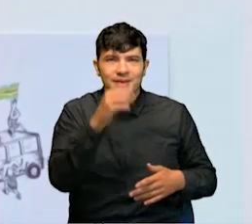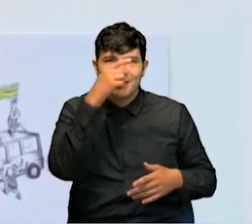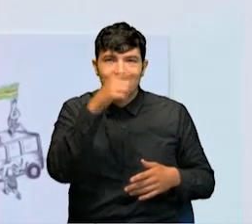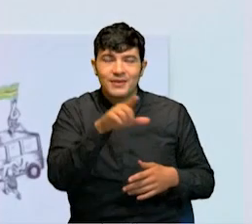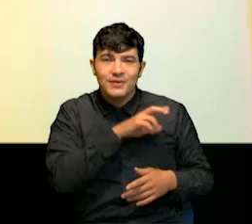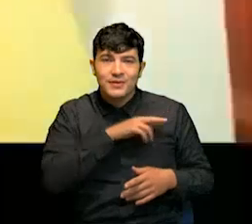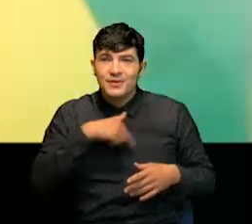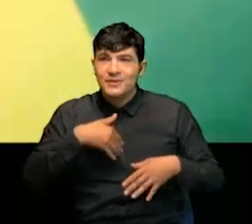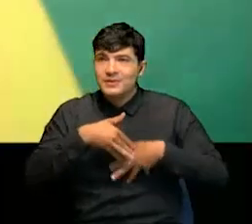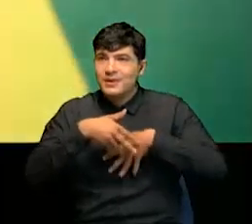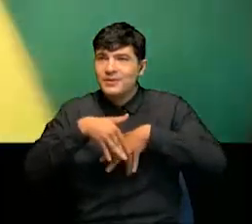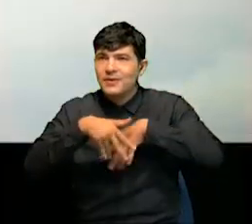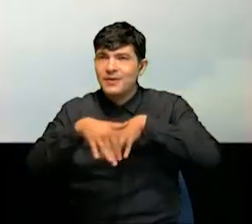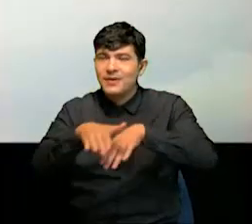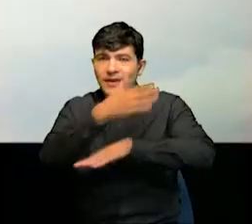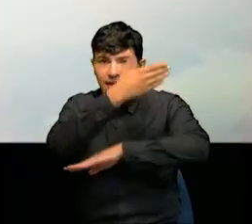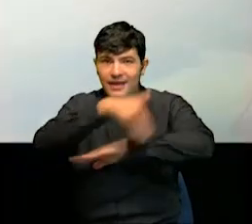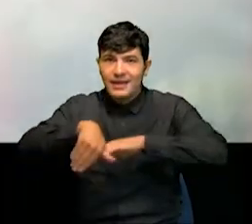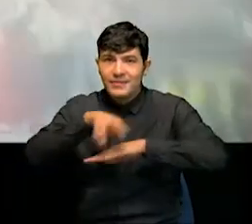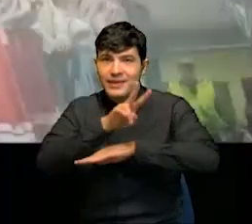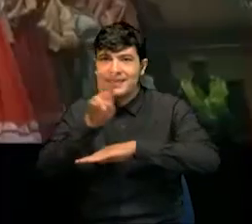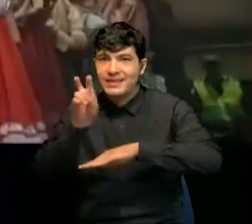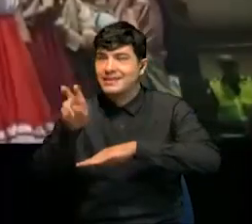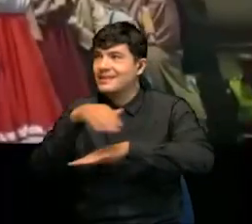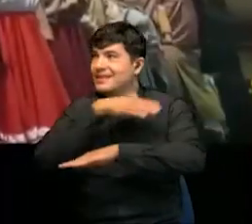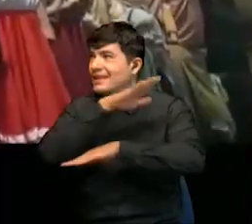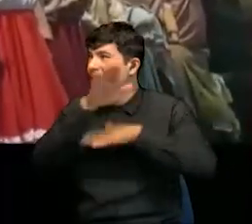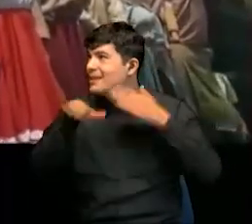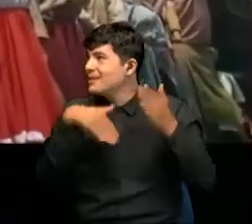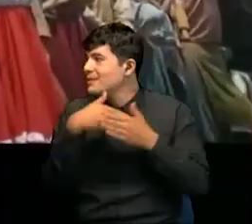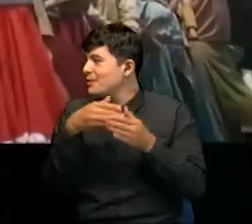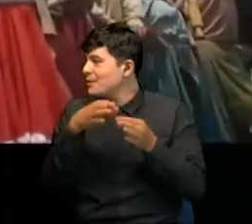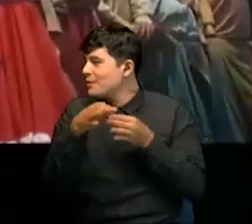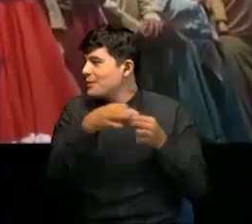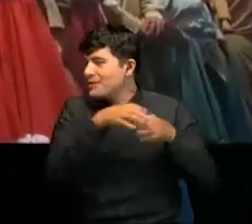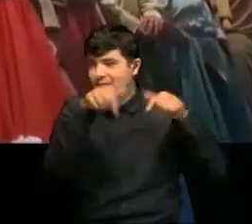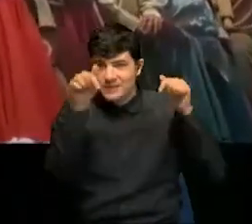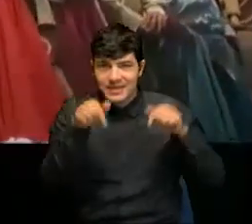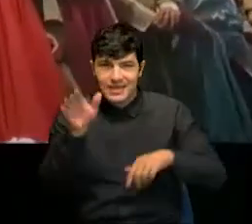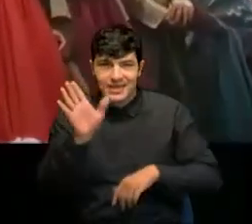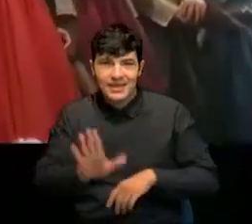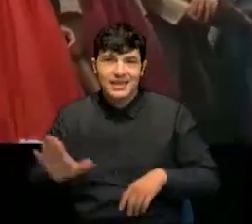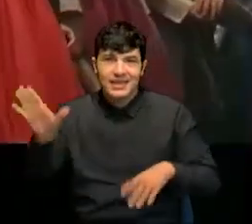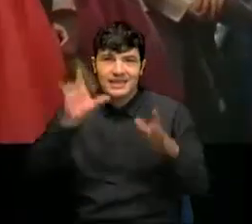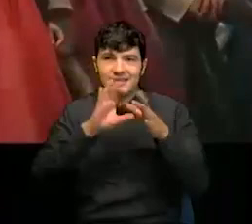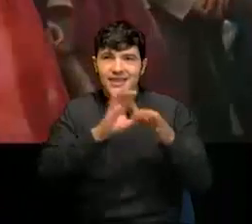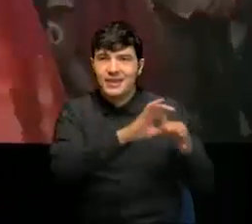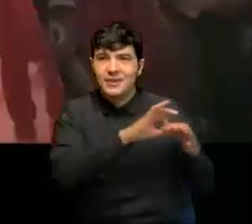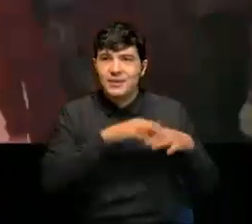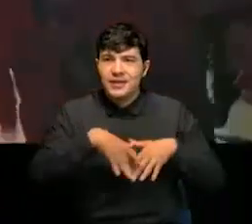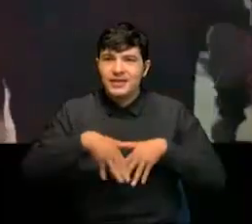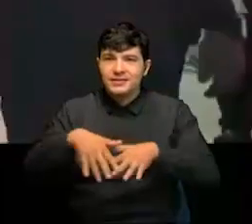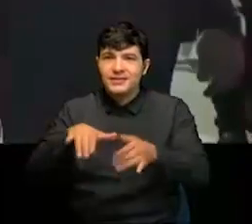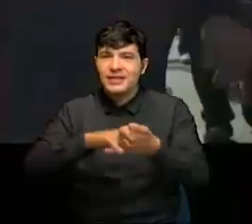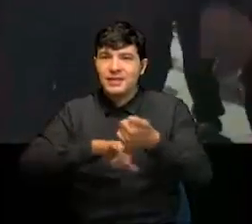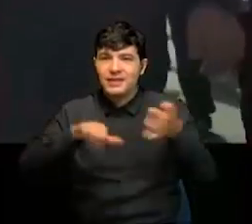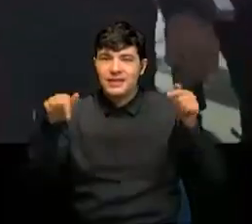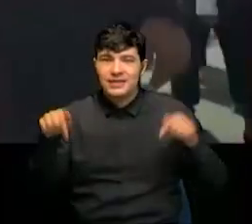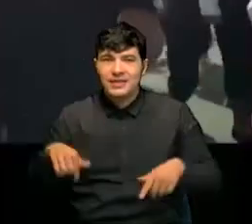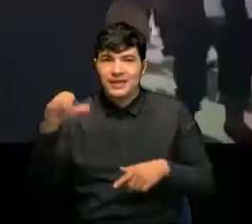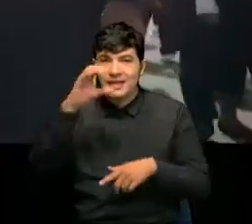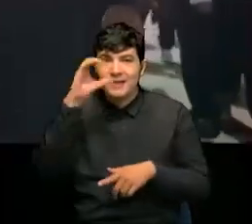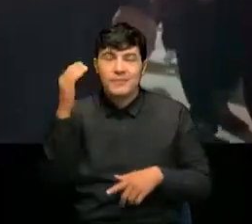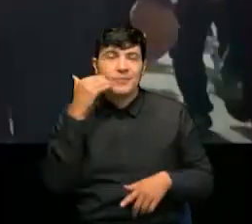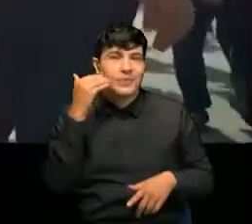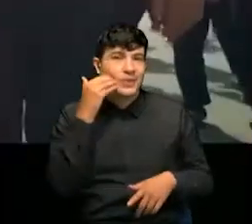desfile conmemorativo por toda la 27 y todos los municipios del departamento que se unen a estos desfiles de independencia del país. Estaremos el